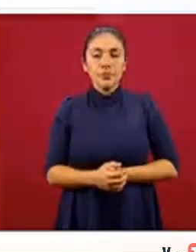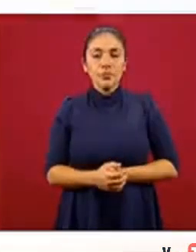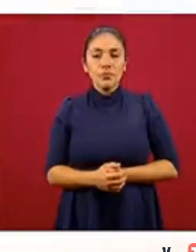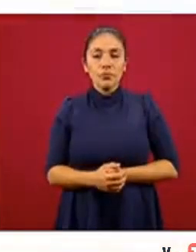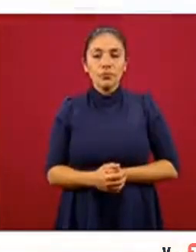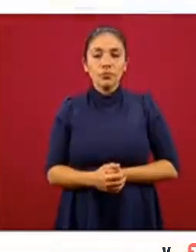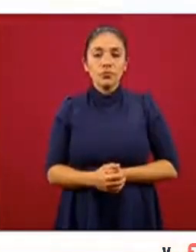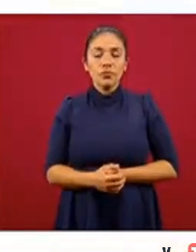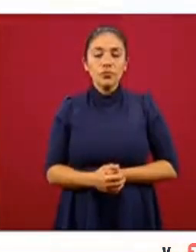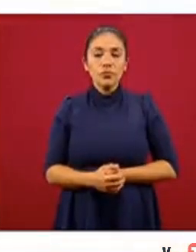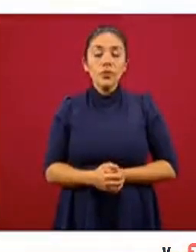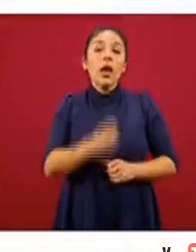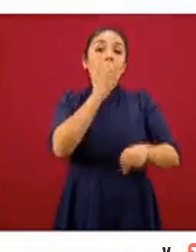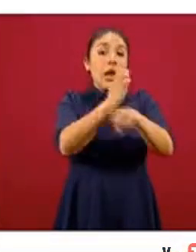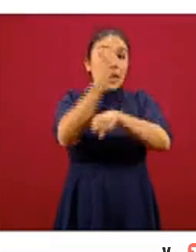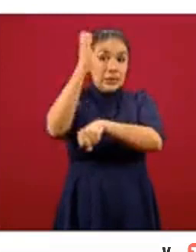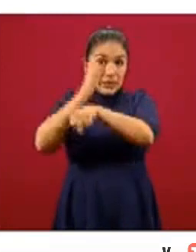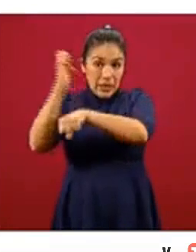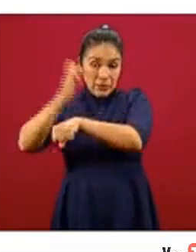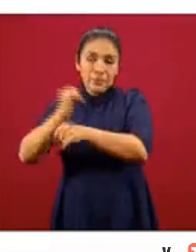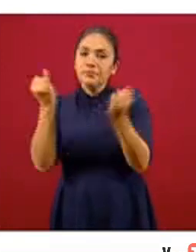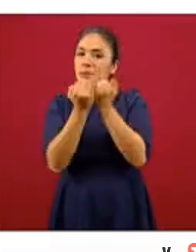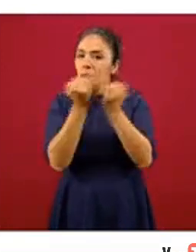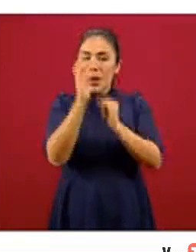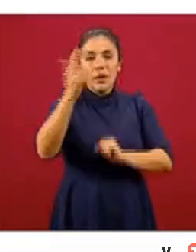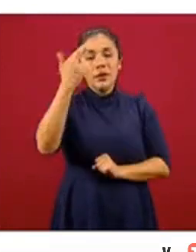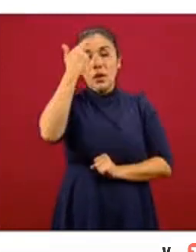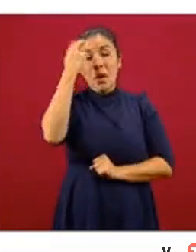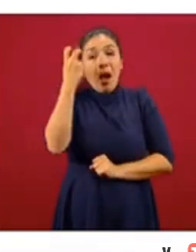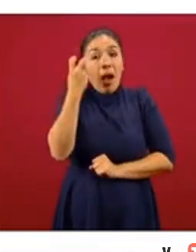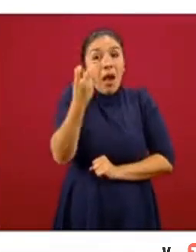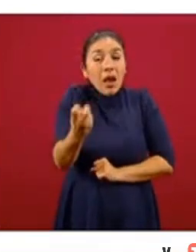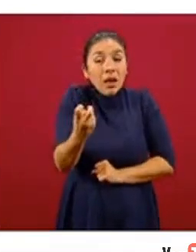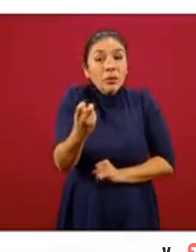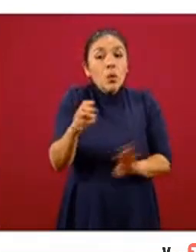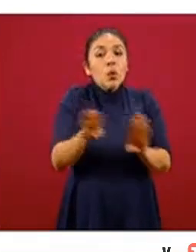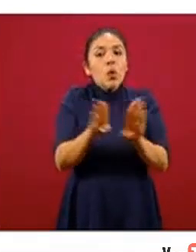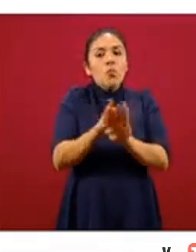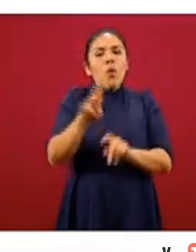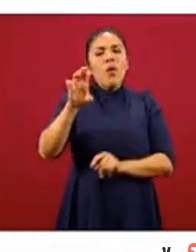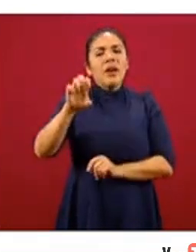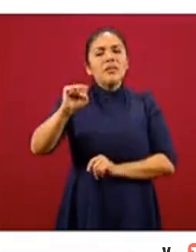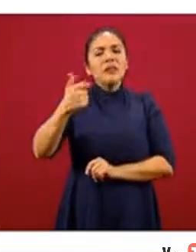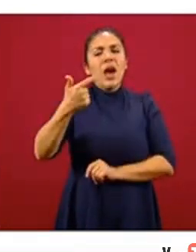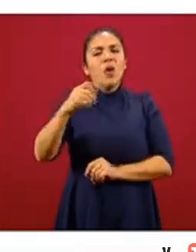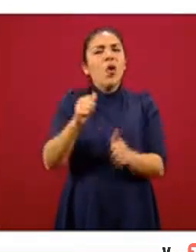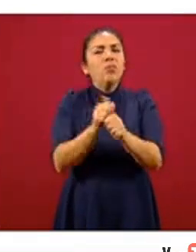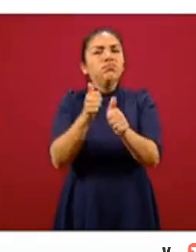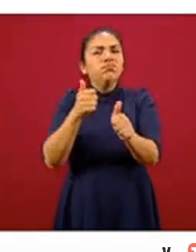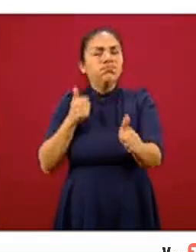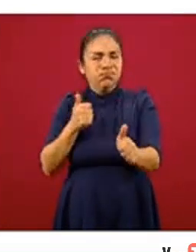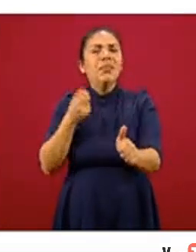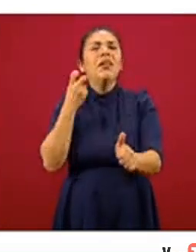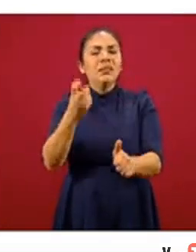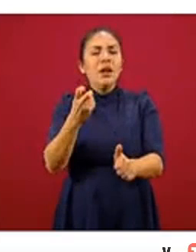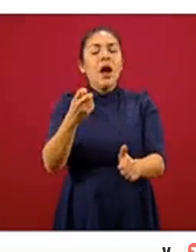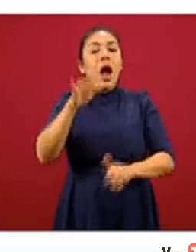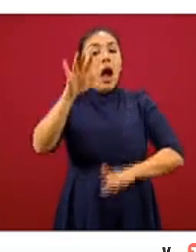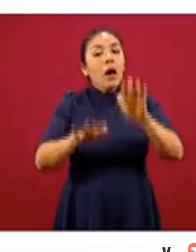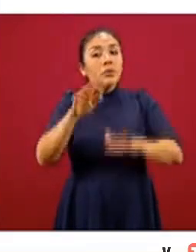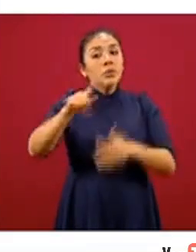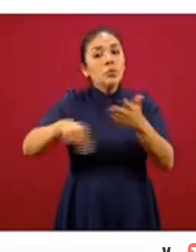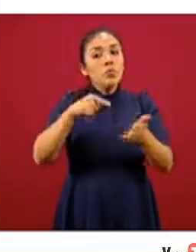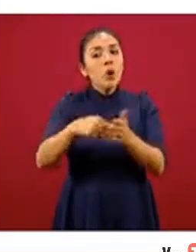Y aquí por entidad federativa, y recordamos también este fenómeno del rezago, en algunos lugares la curva roja es muy grande